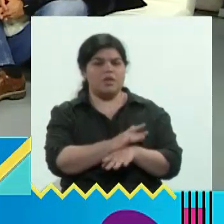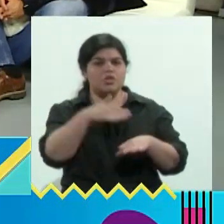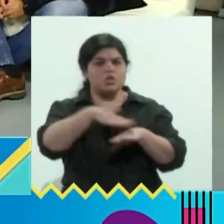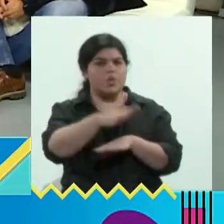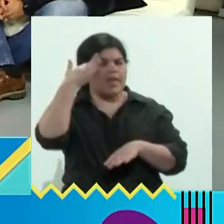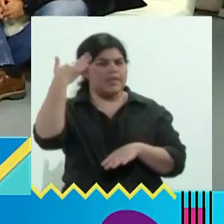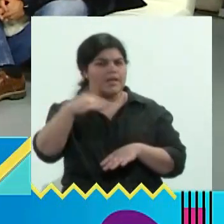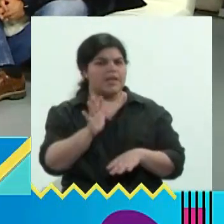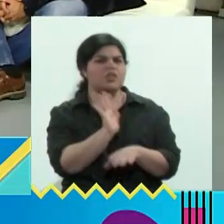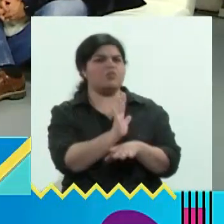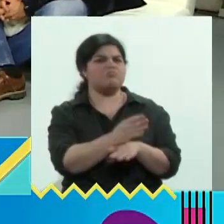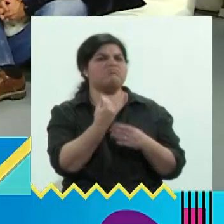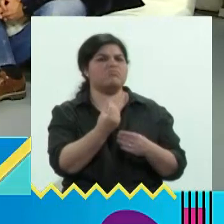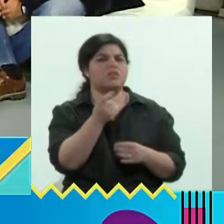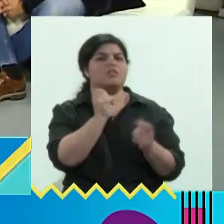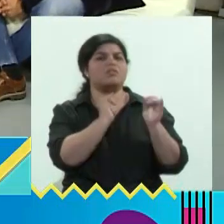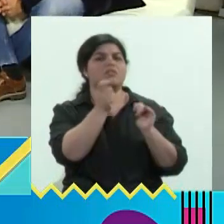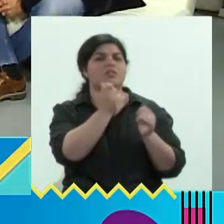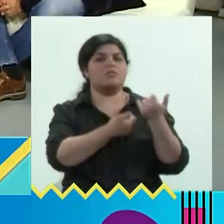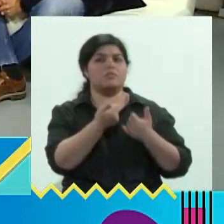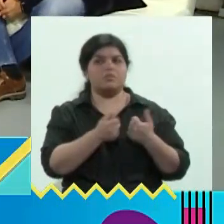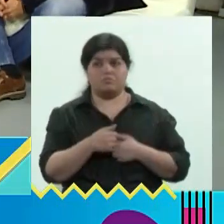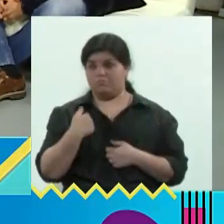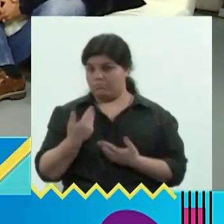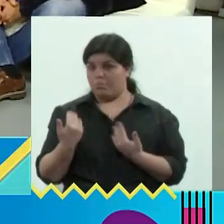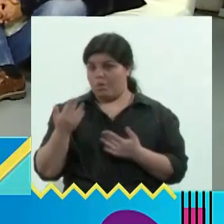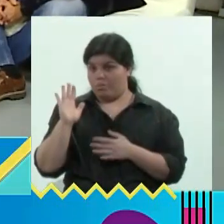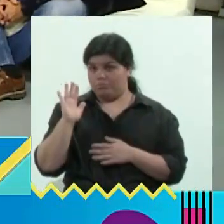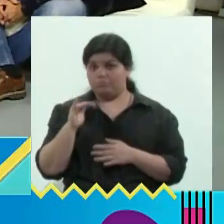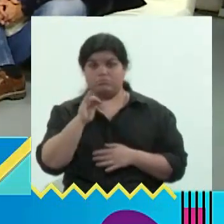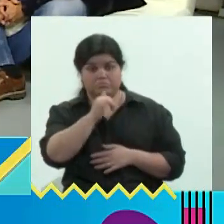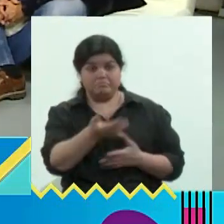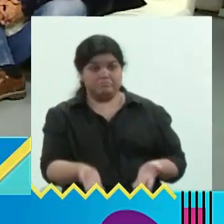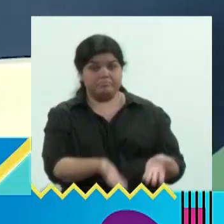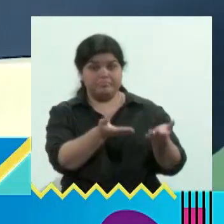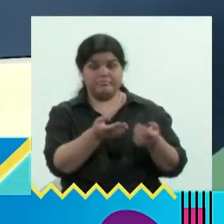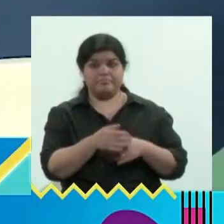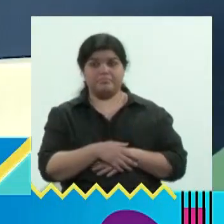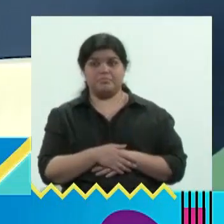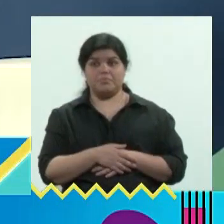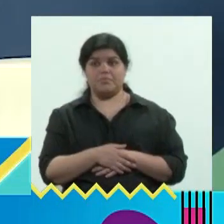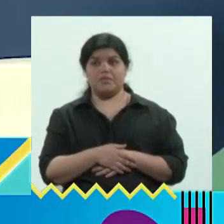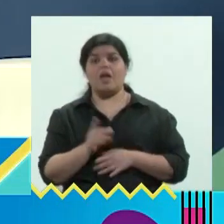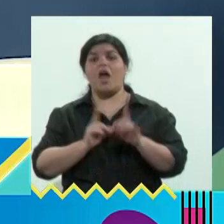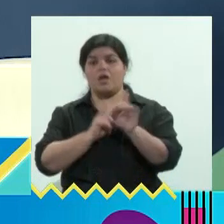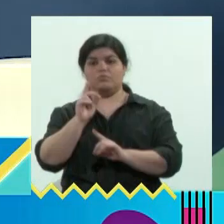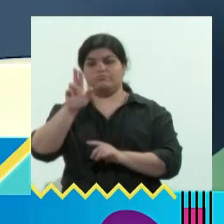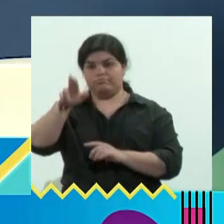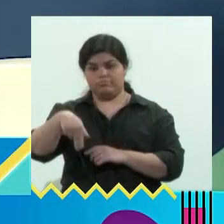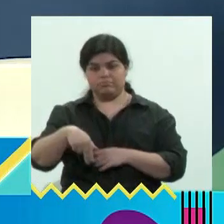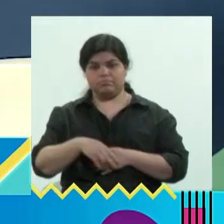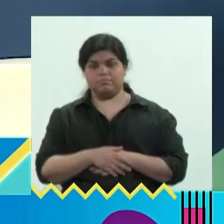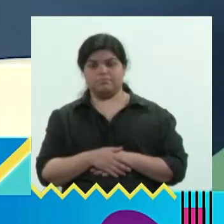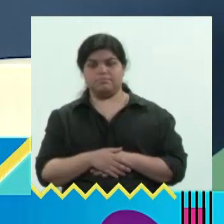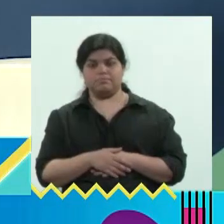se anima a definirlo? Bueno, no sé, podría empezar yo Por si supuesto. queréis, ¿no? Hay parte de razón en esta idea de